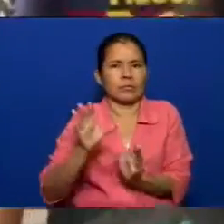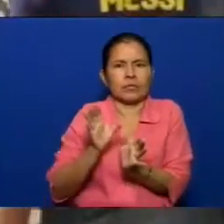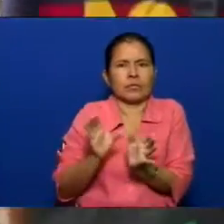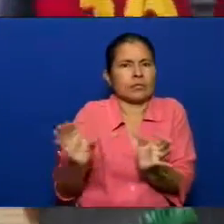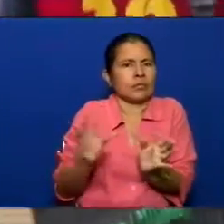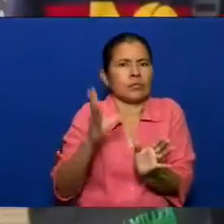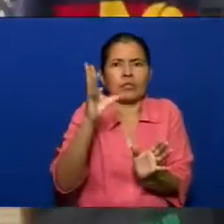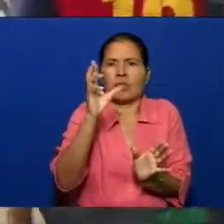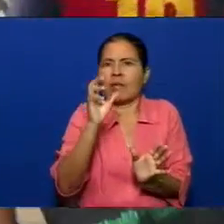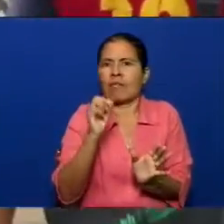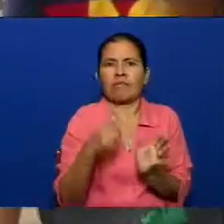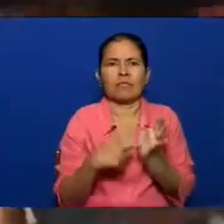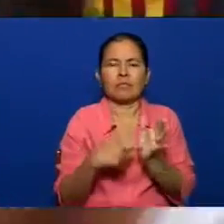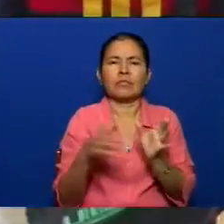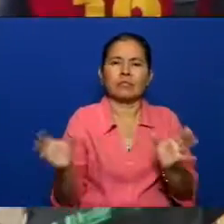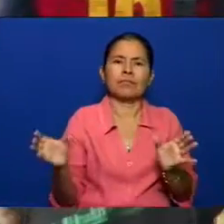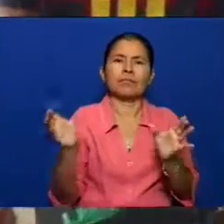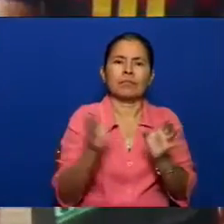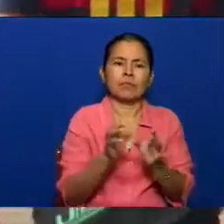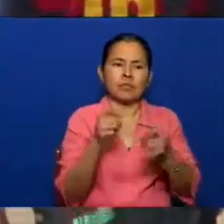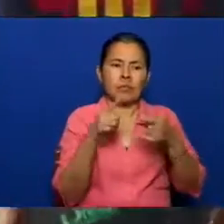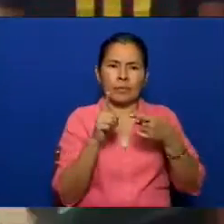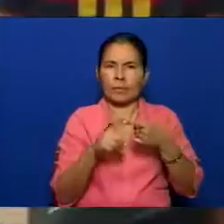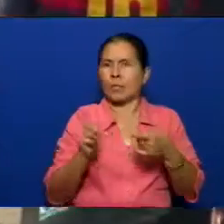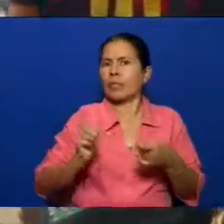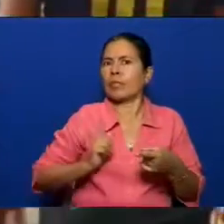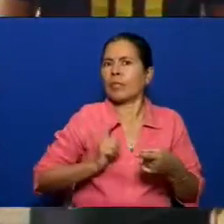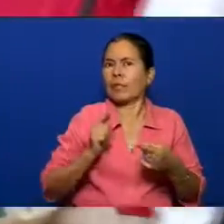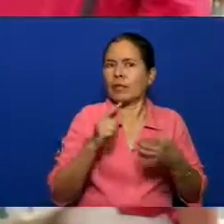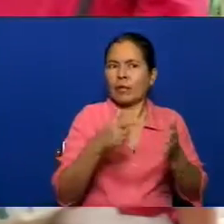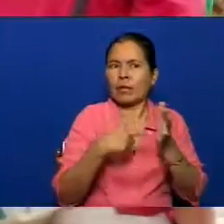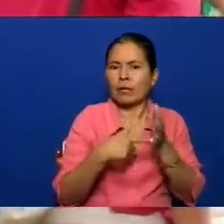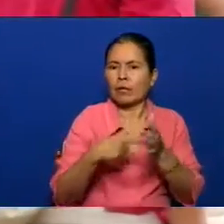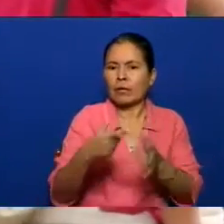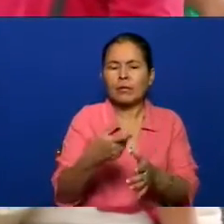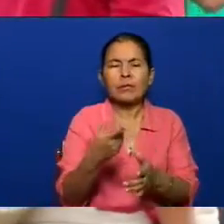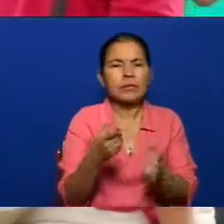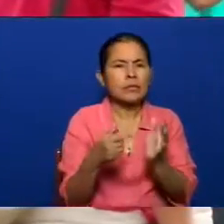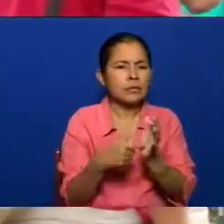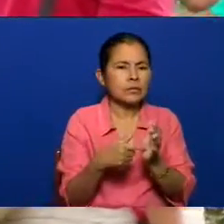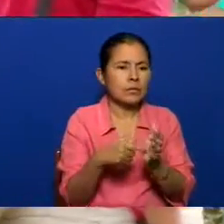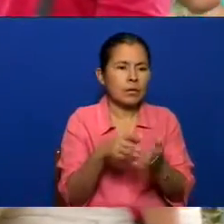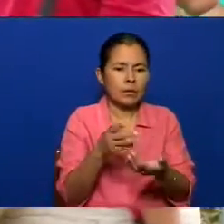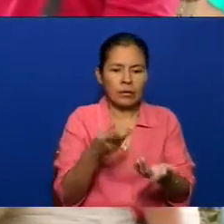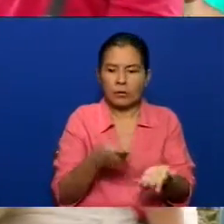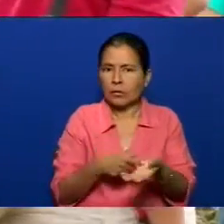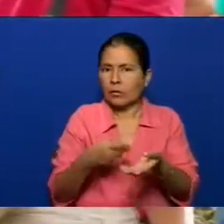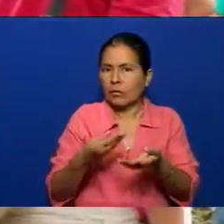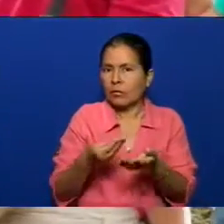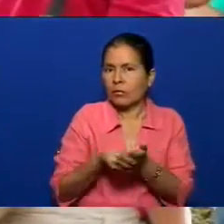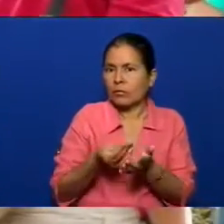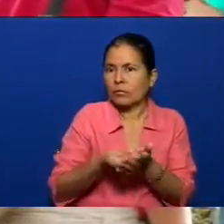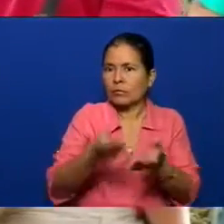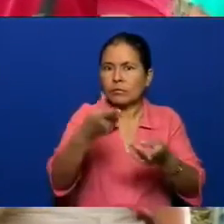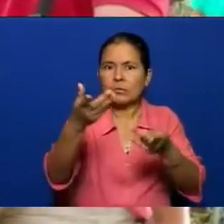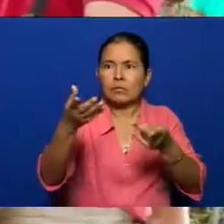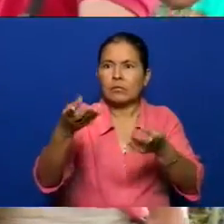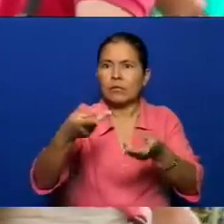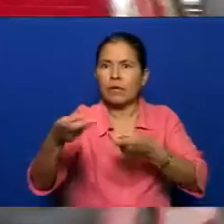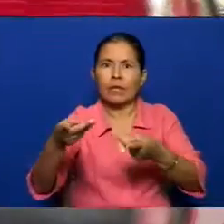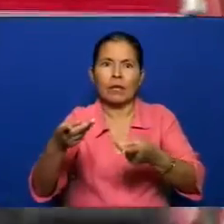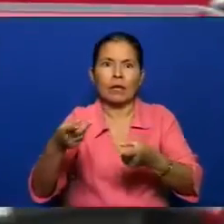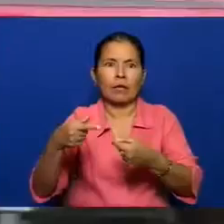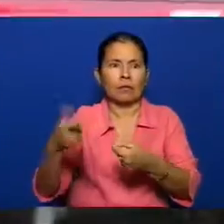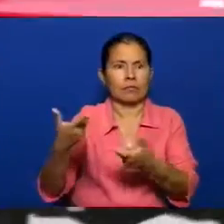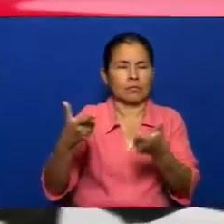la ecuación es muy sencilla. Digamos, si tú no tienes clientes o consumidores, clase media alta con poder económico, la empresa privada tampoco